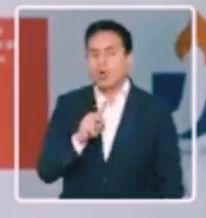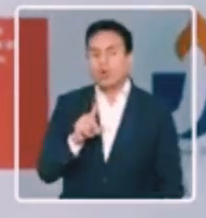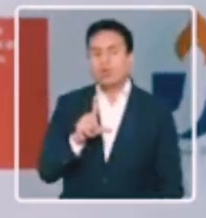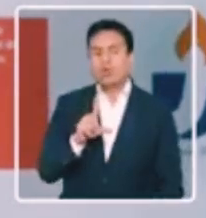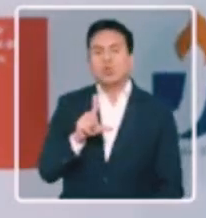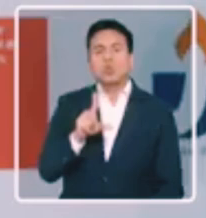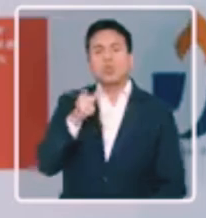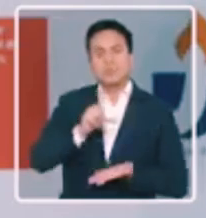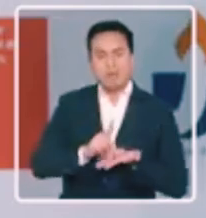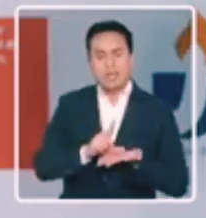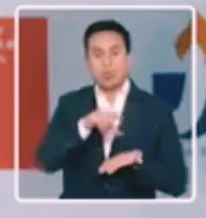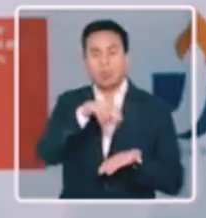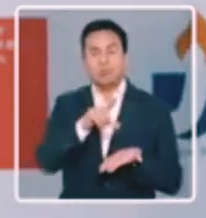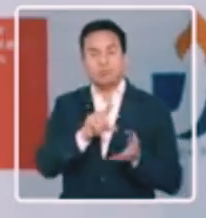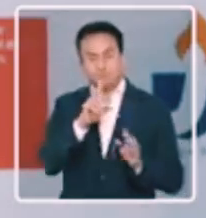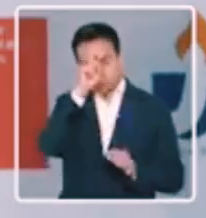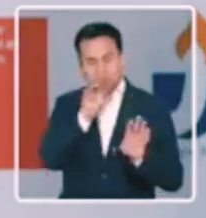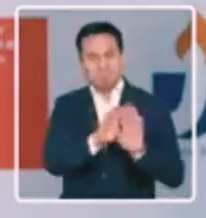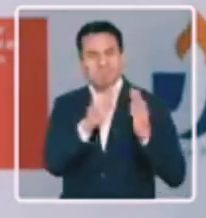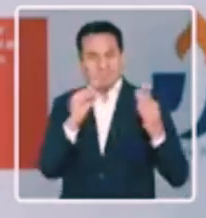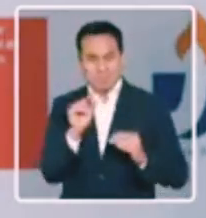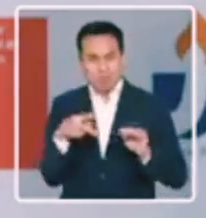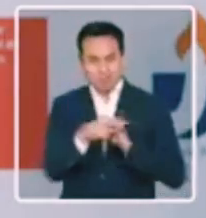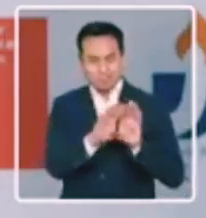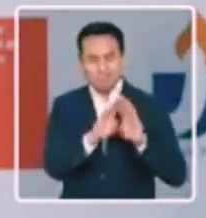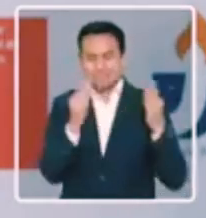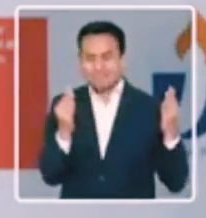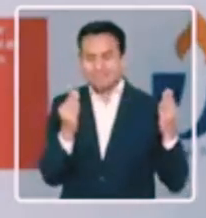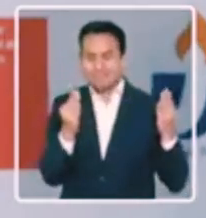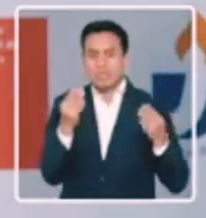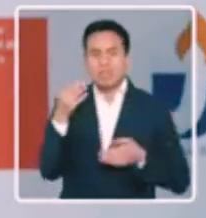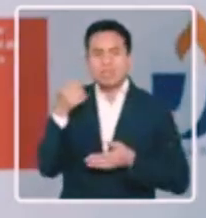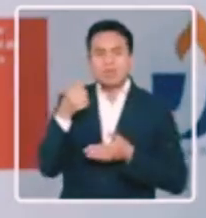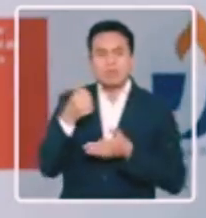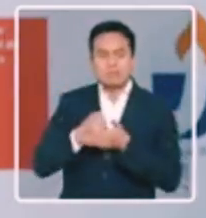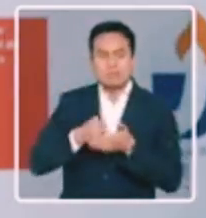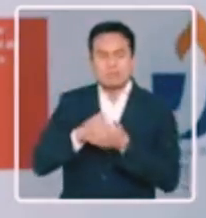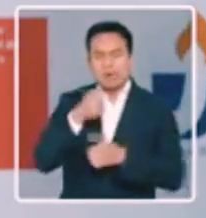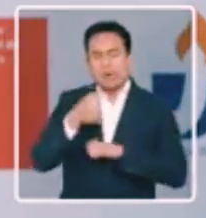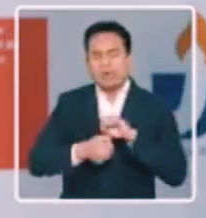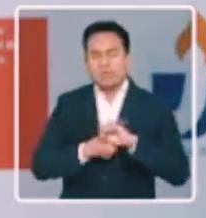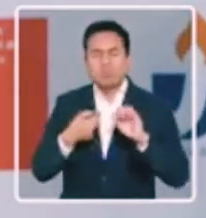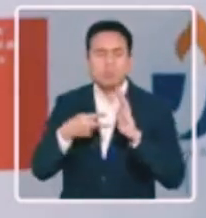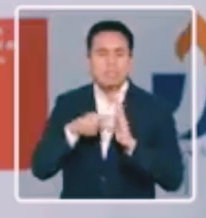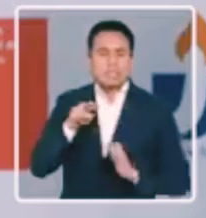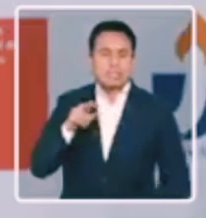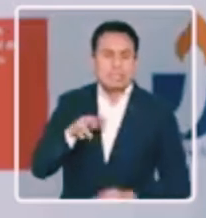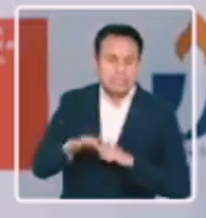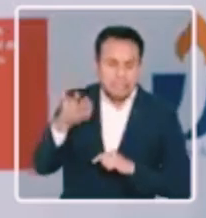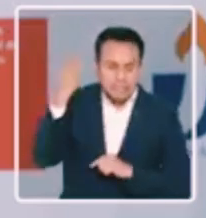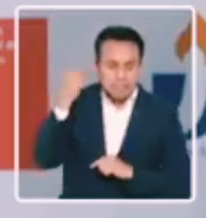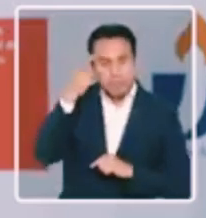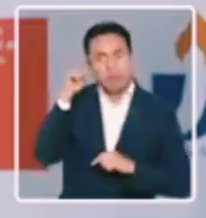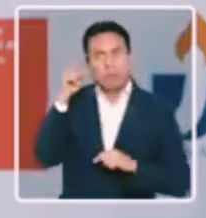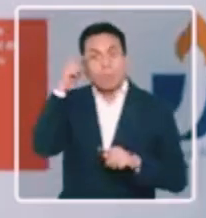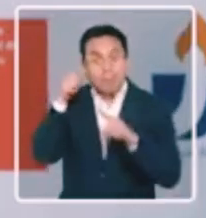lonquimay acabamos de inaugurar un hospital en lonquimay que se venía peleando desde el 2015 pero pongámonos la